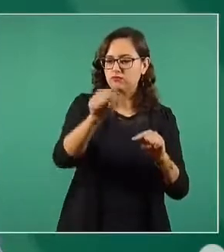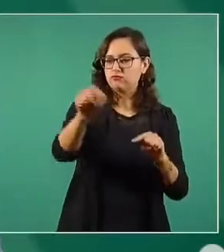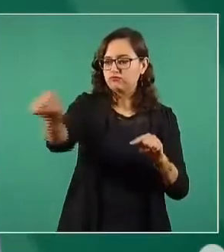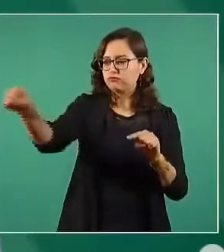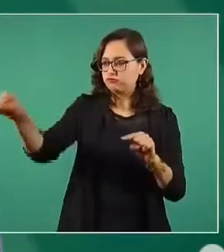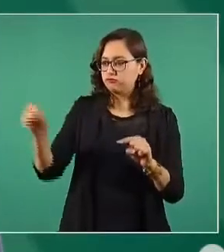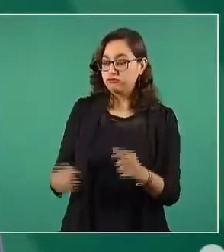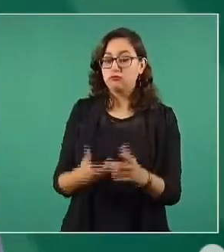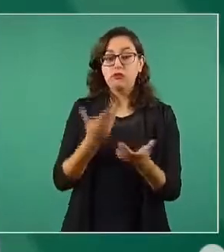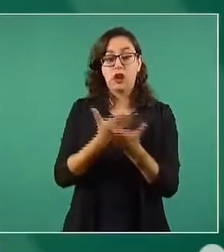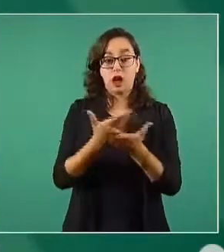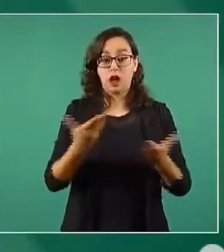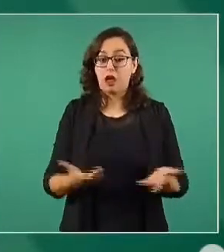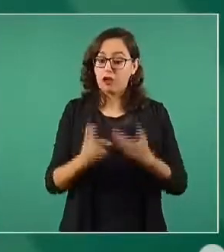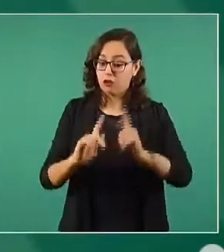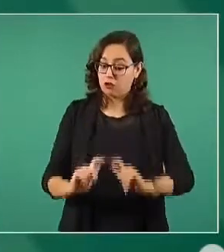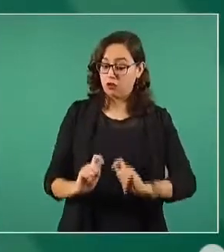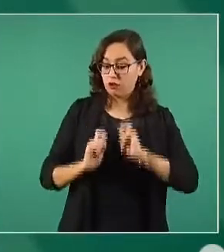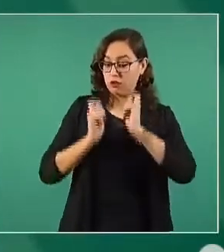Qué bien que